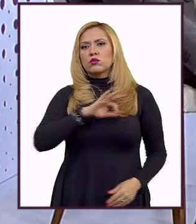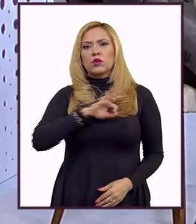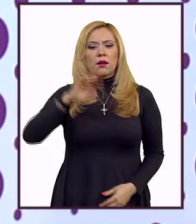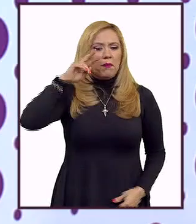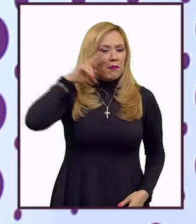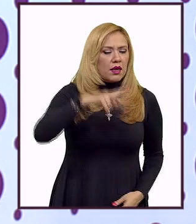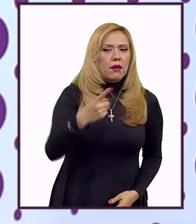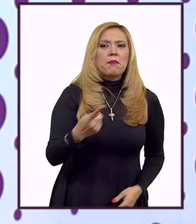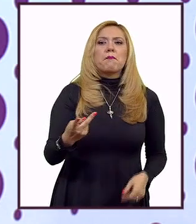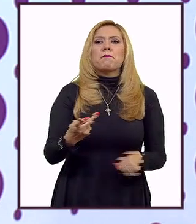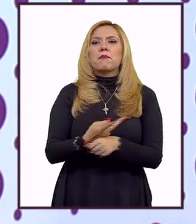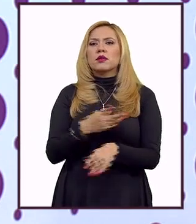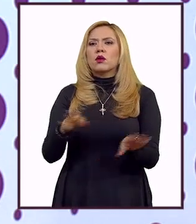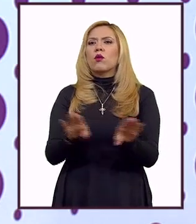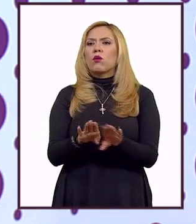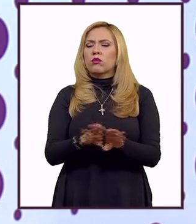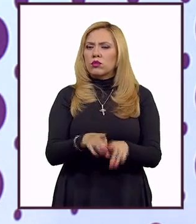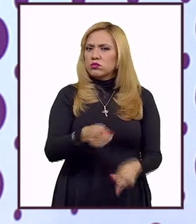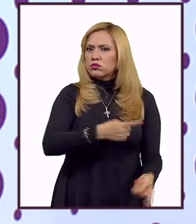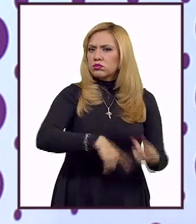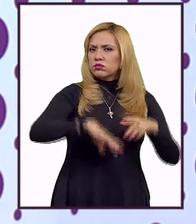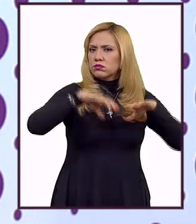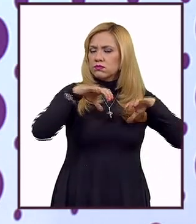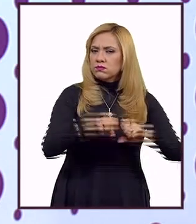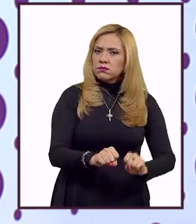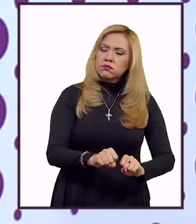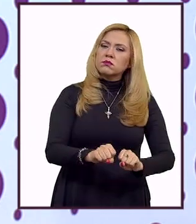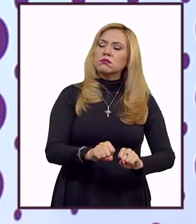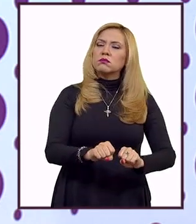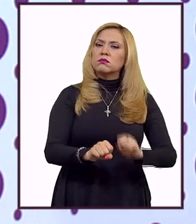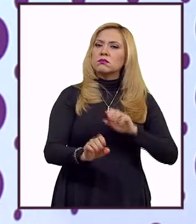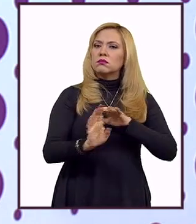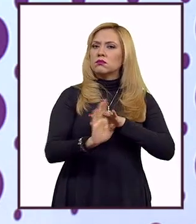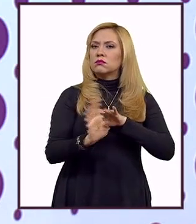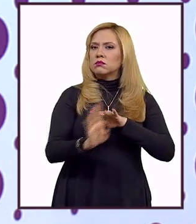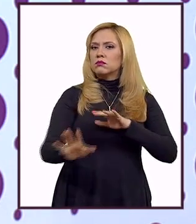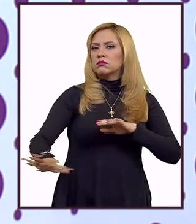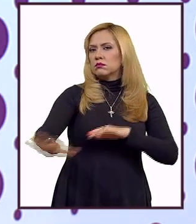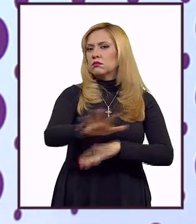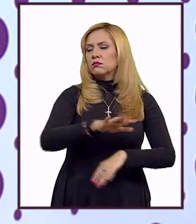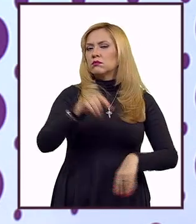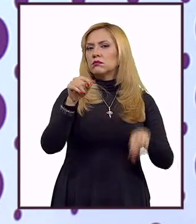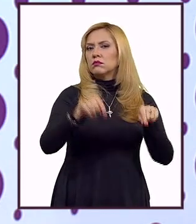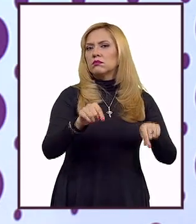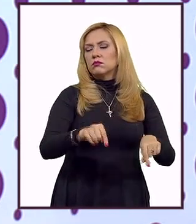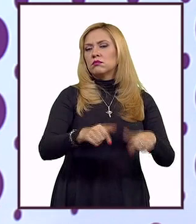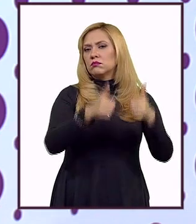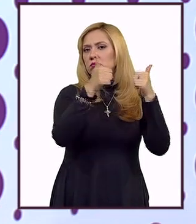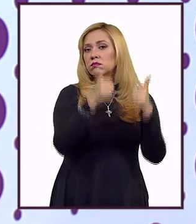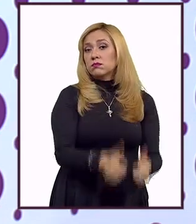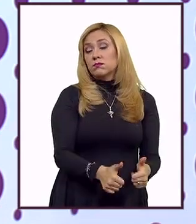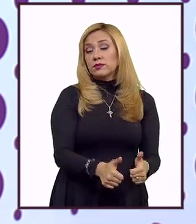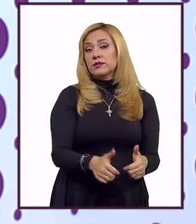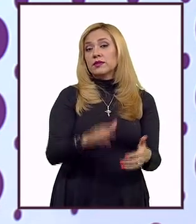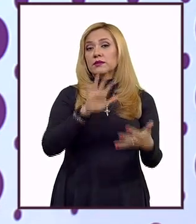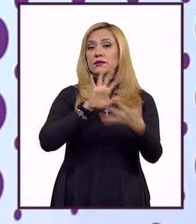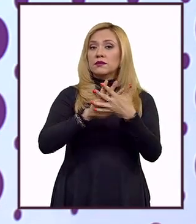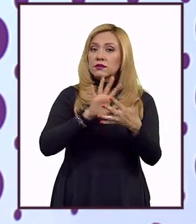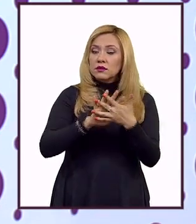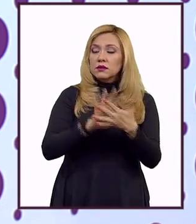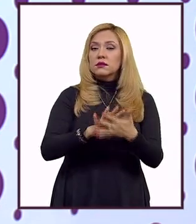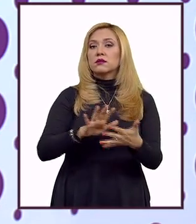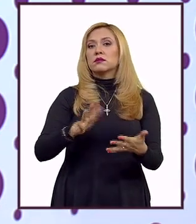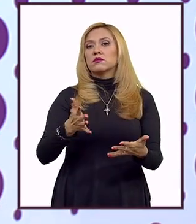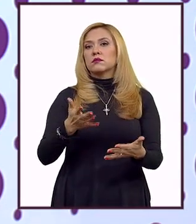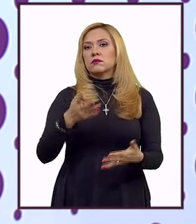está pasando, cómo es las condiciones de la detención migratoria en este caso, o las condiciones de la detención en los centros penitenciarios, permite